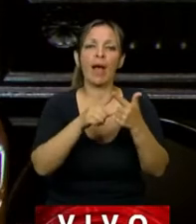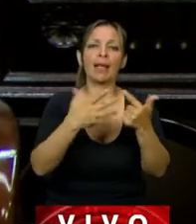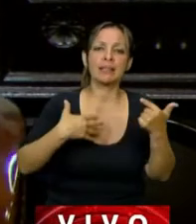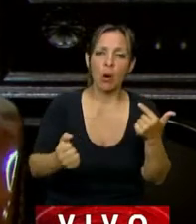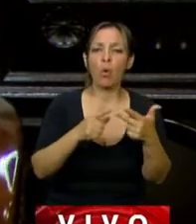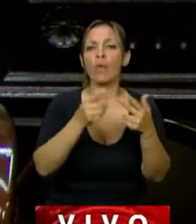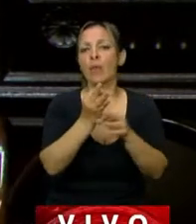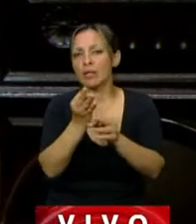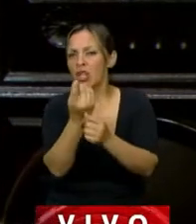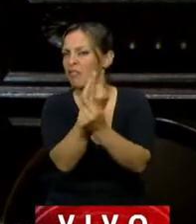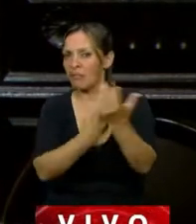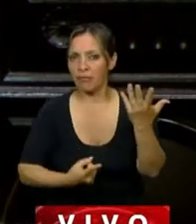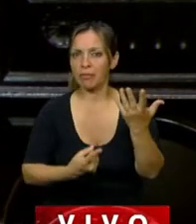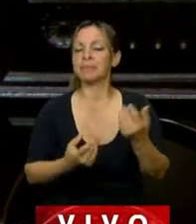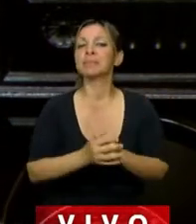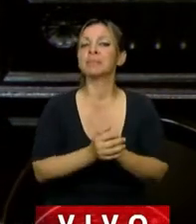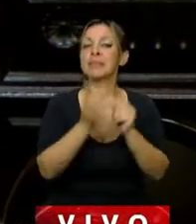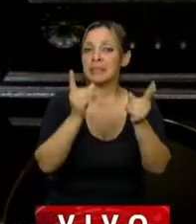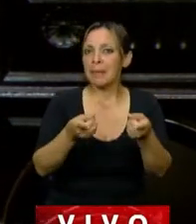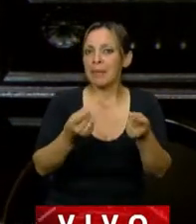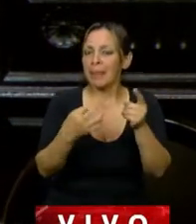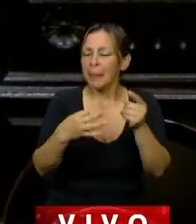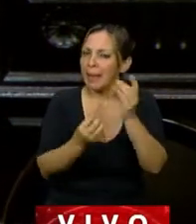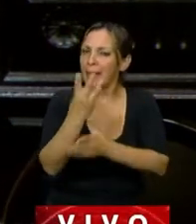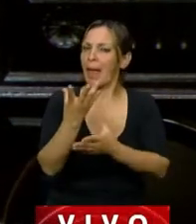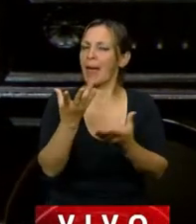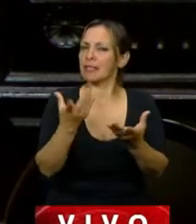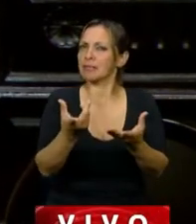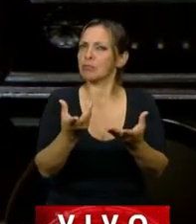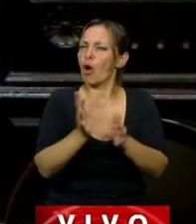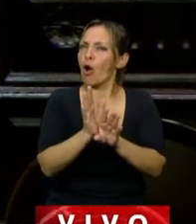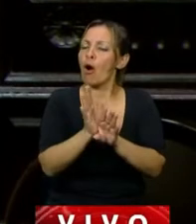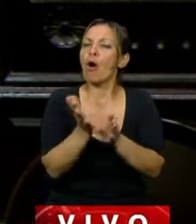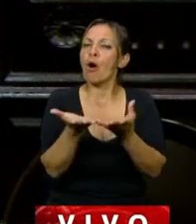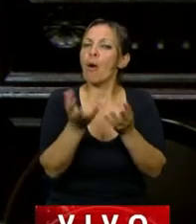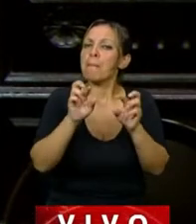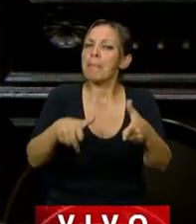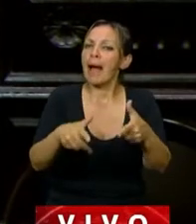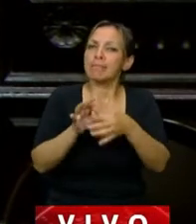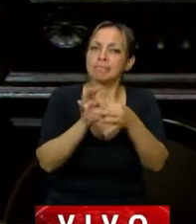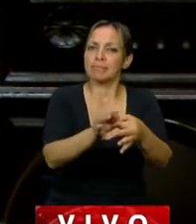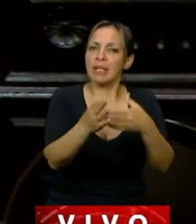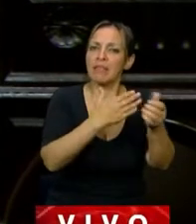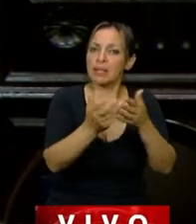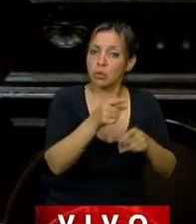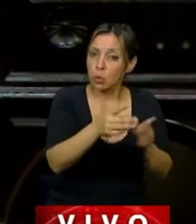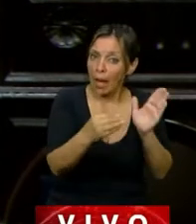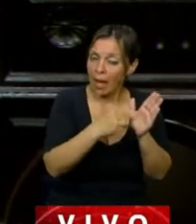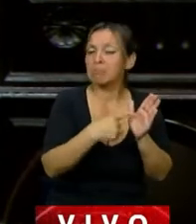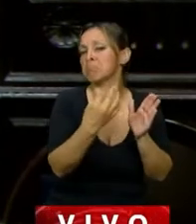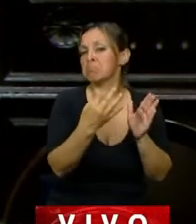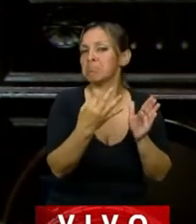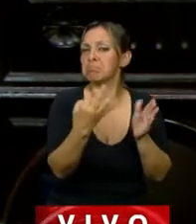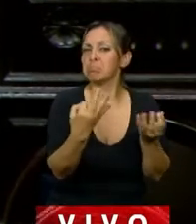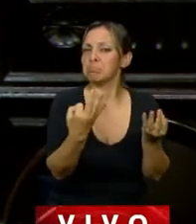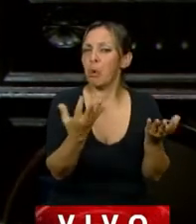educación, y que se cree esta iniciativa que responde básicamente a la infraestructura, me parece un punto a